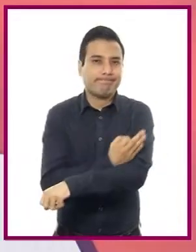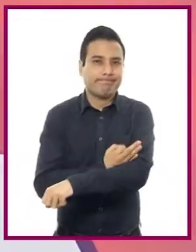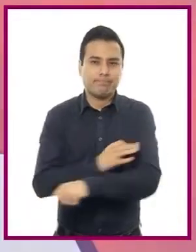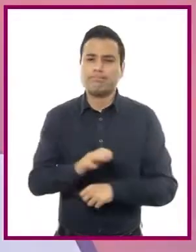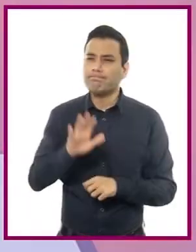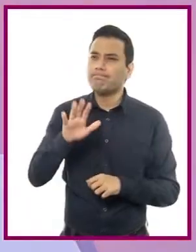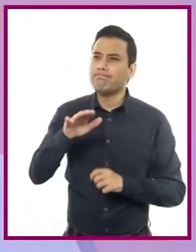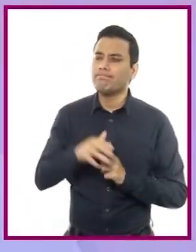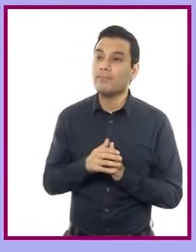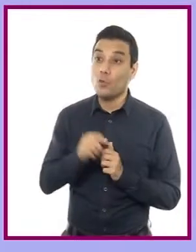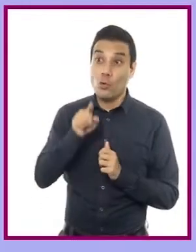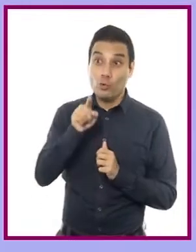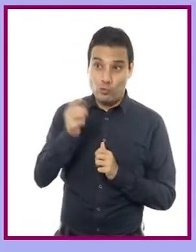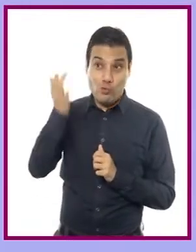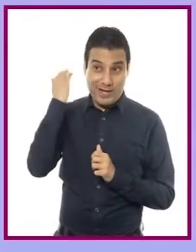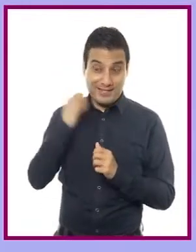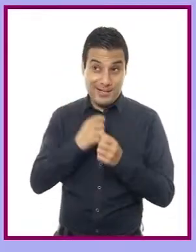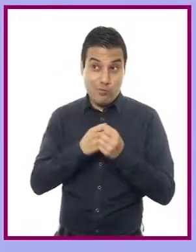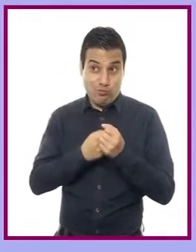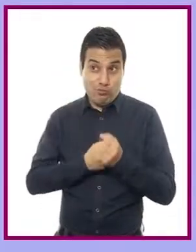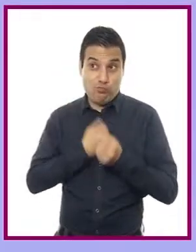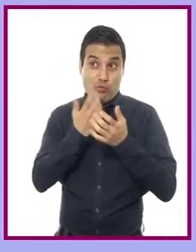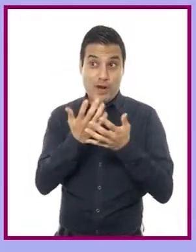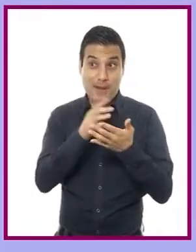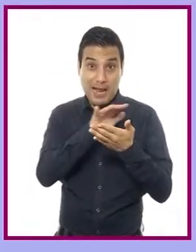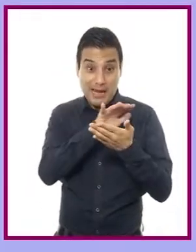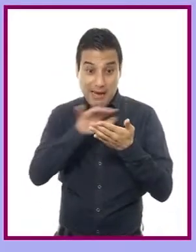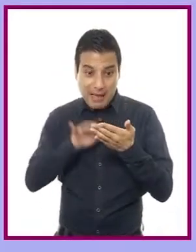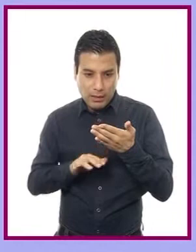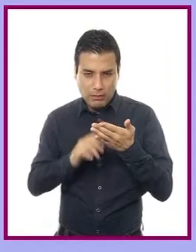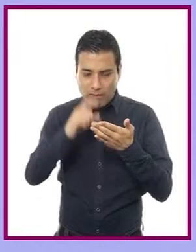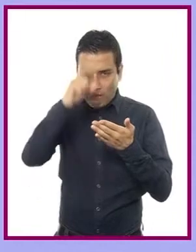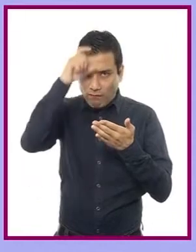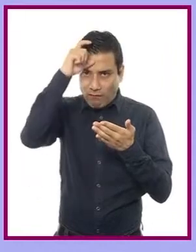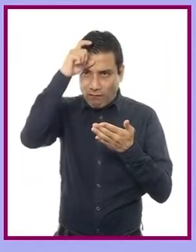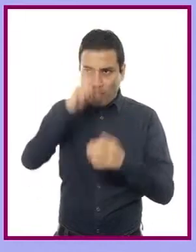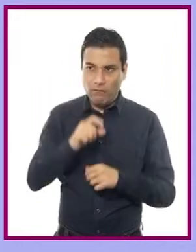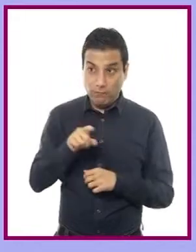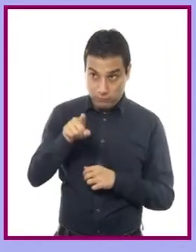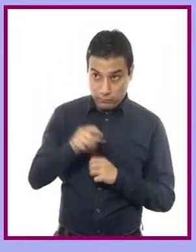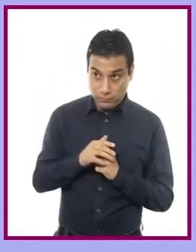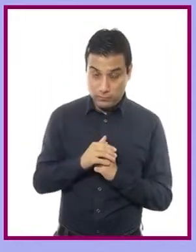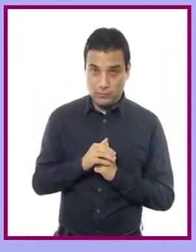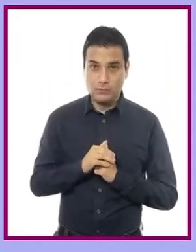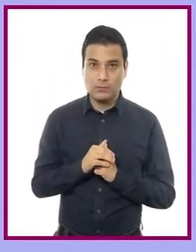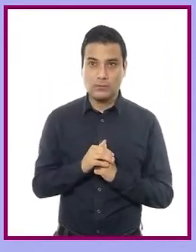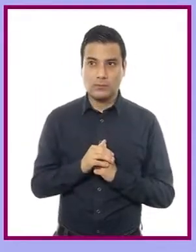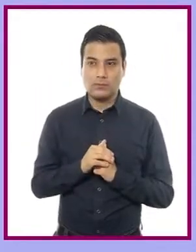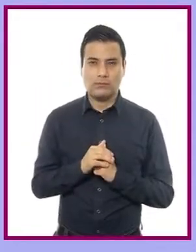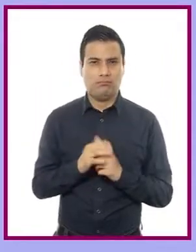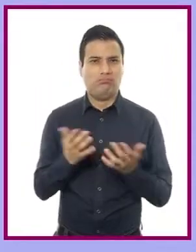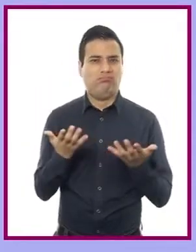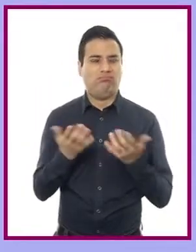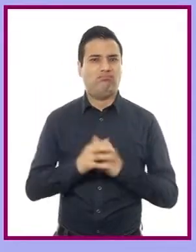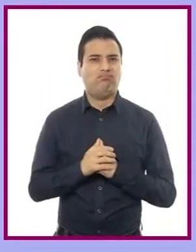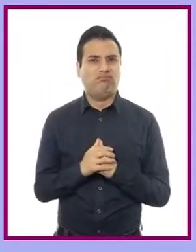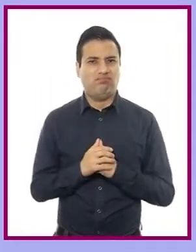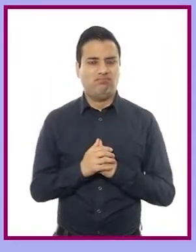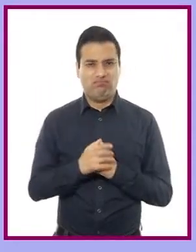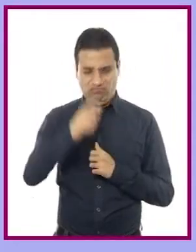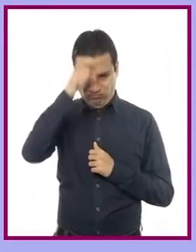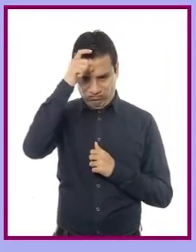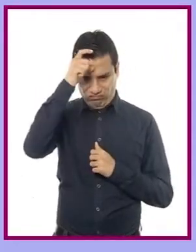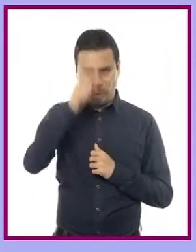vez han leído un poema y no han comprendido su contenido? ¿Por qué se les